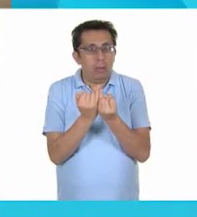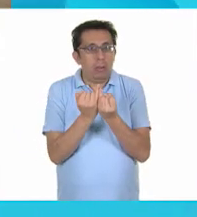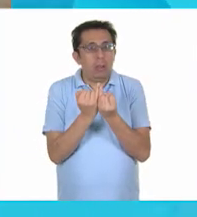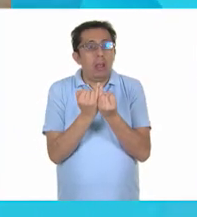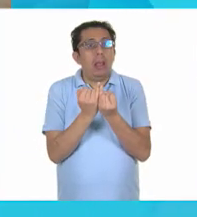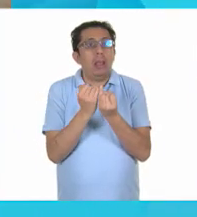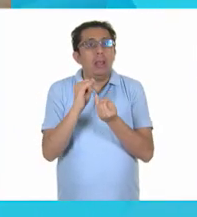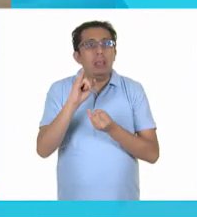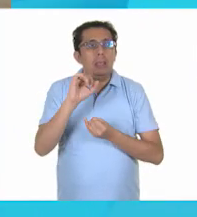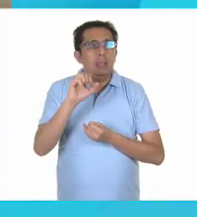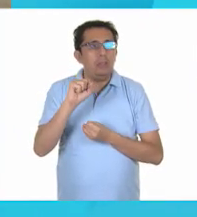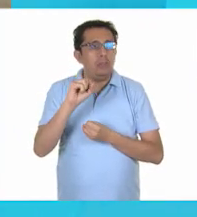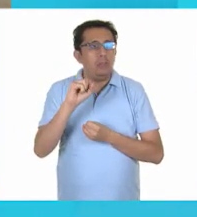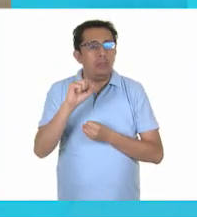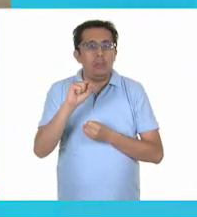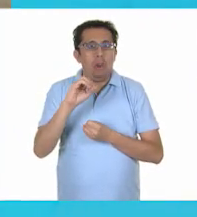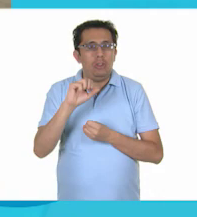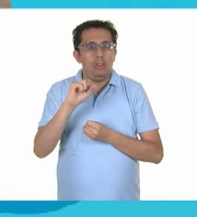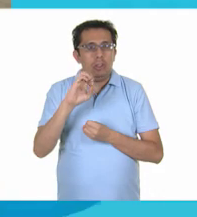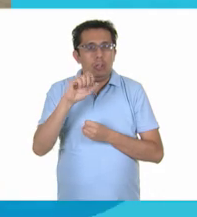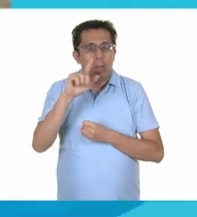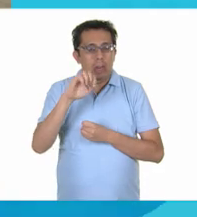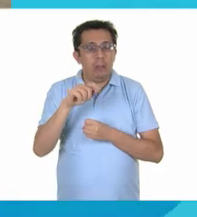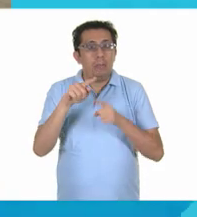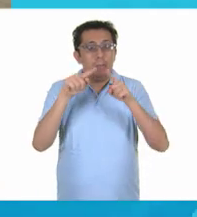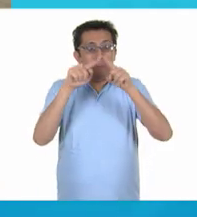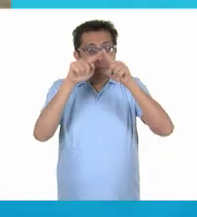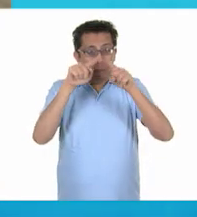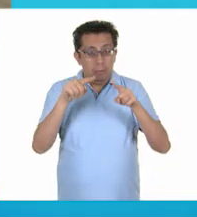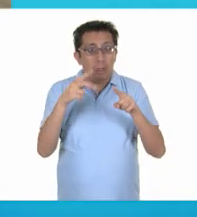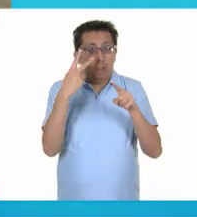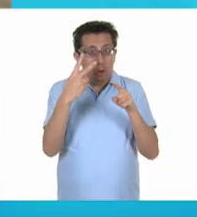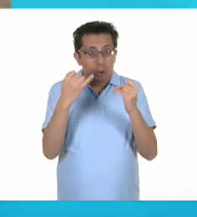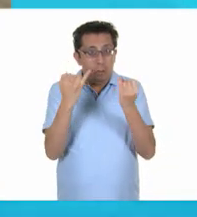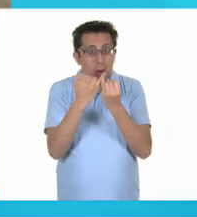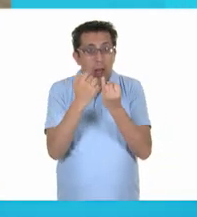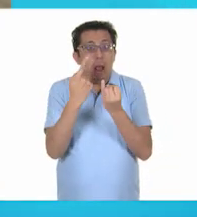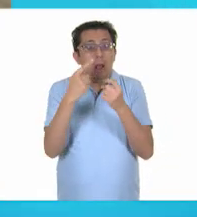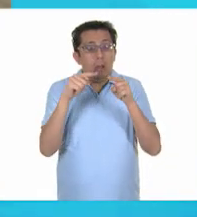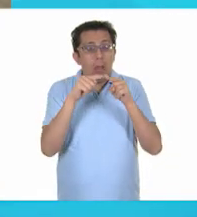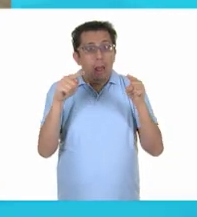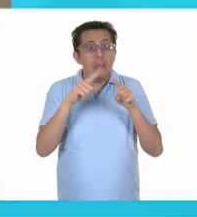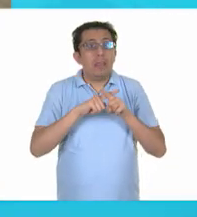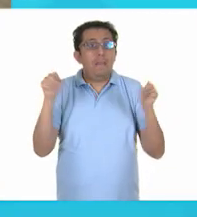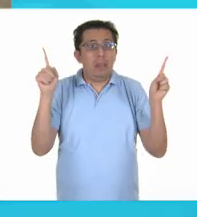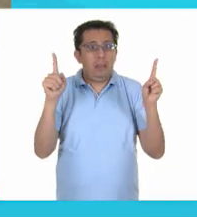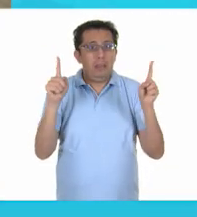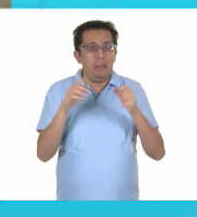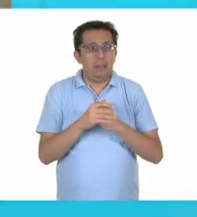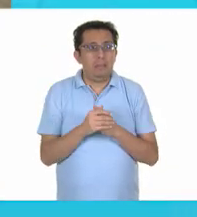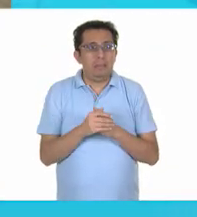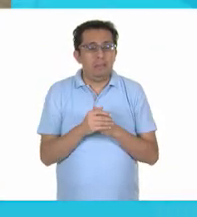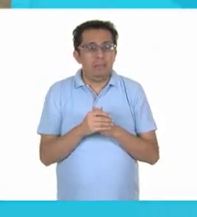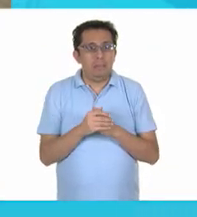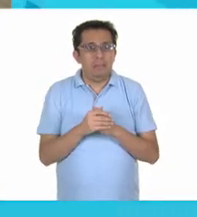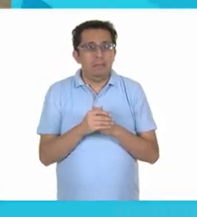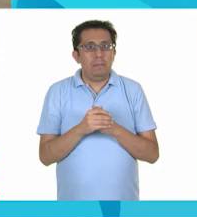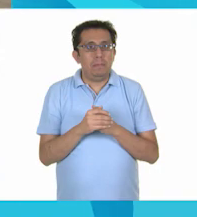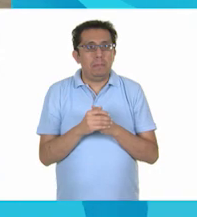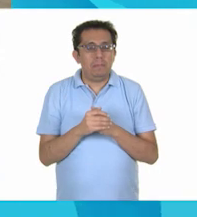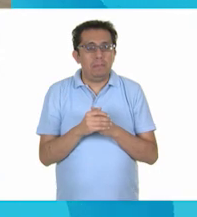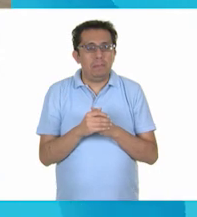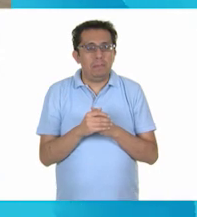Triángulo isósceles. Dos de sus aristas son iguales y la otra arista es diferente a estas